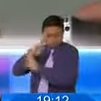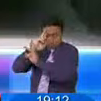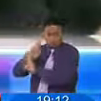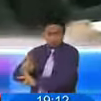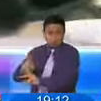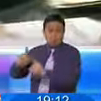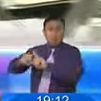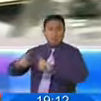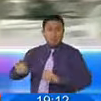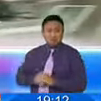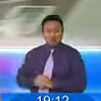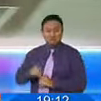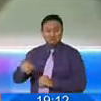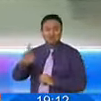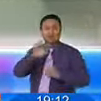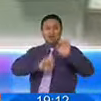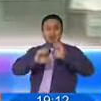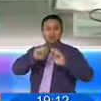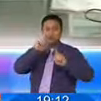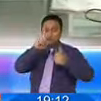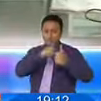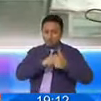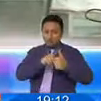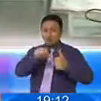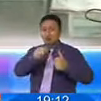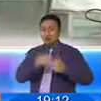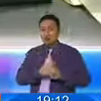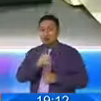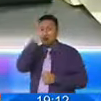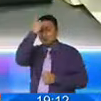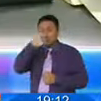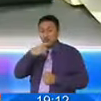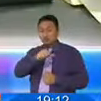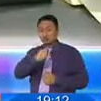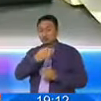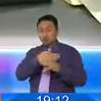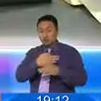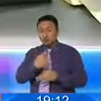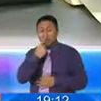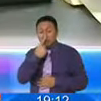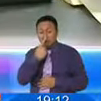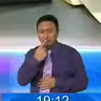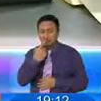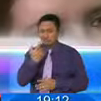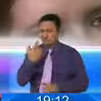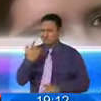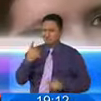Yalc, pero que una cosa es evaluar y otra buscar inmiscuirse en las decisiones de otras funciones del Estado.